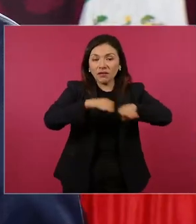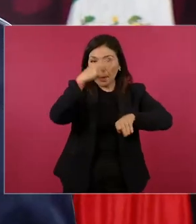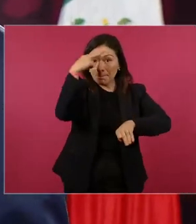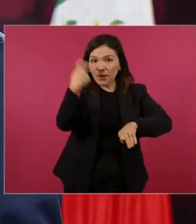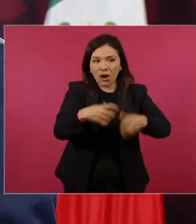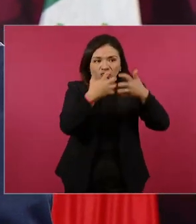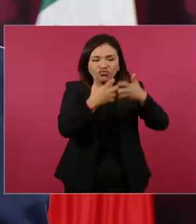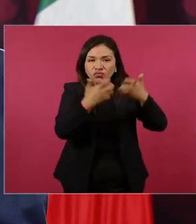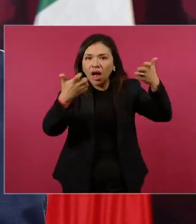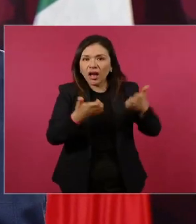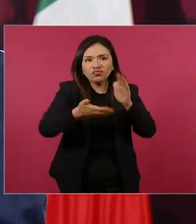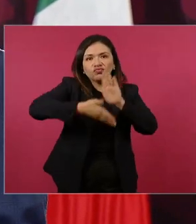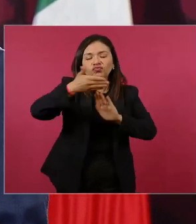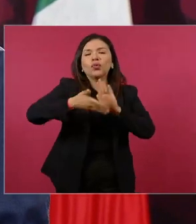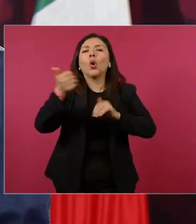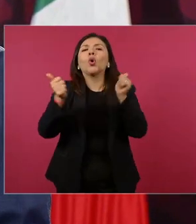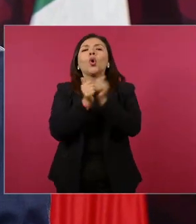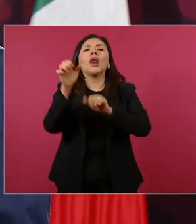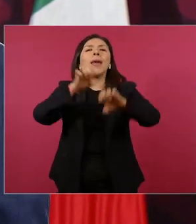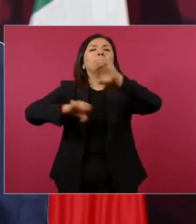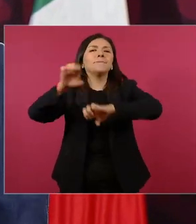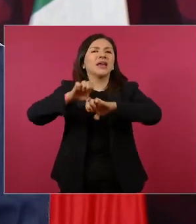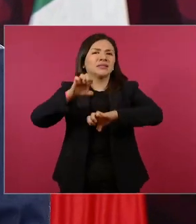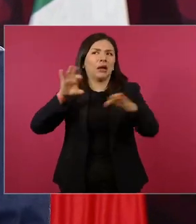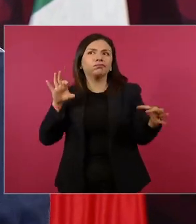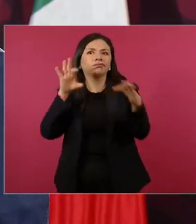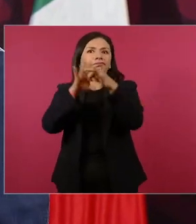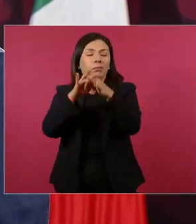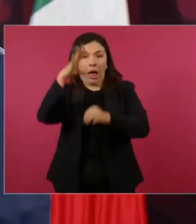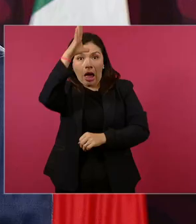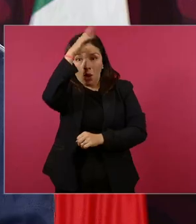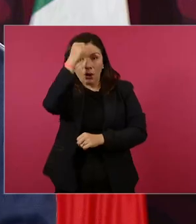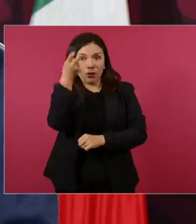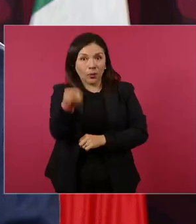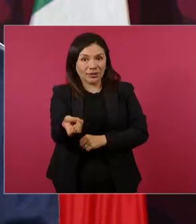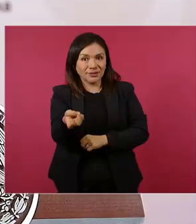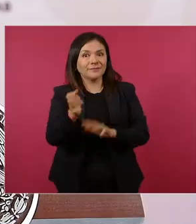con la empresa Alstom. Entonces ya acordamos eso.